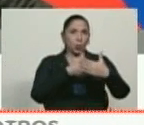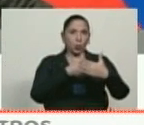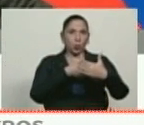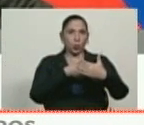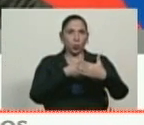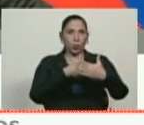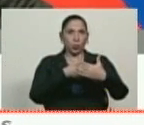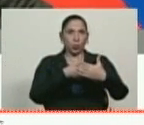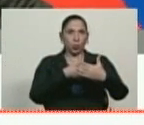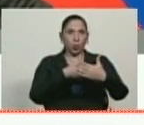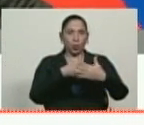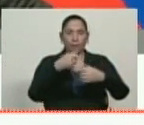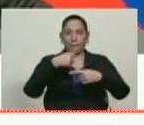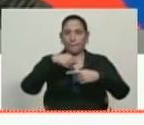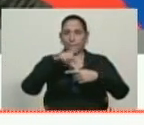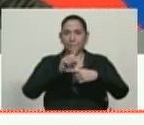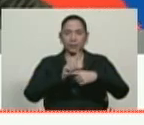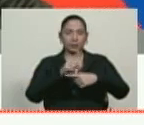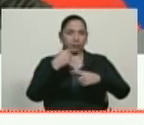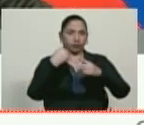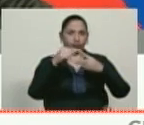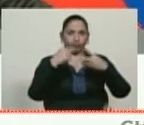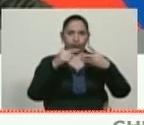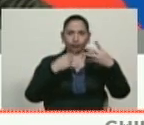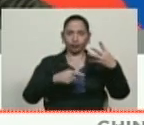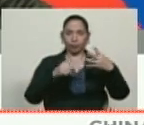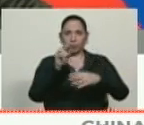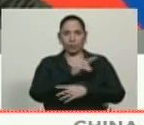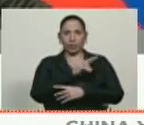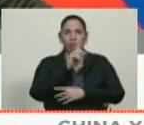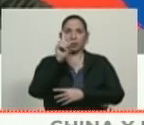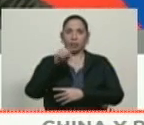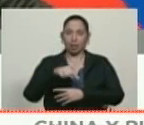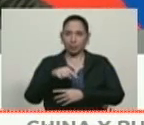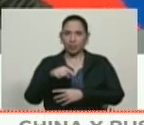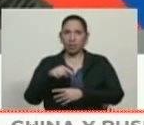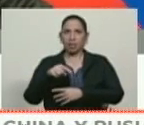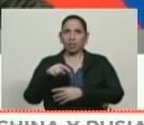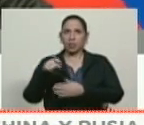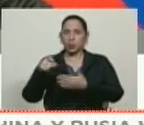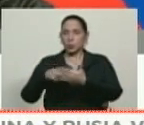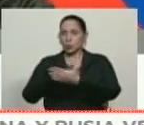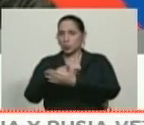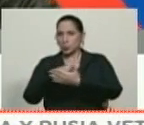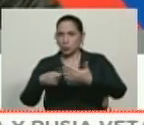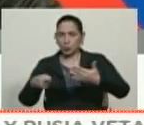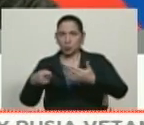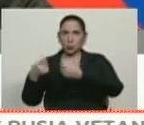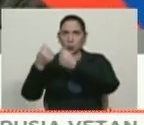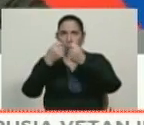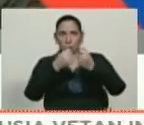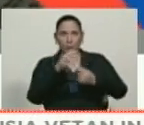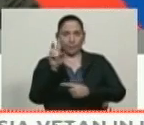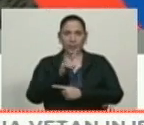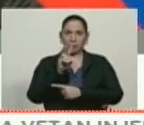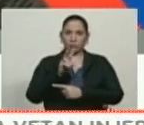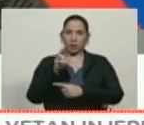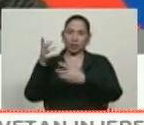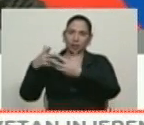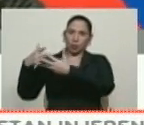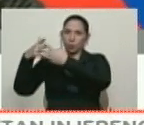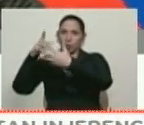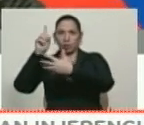los principales sectores de Venezuela, así como la congelación de activos de Venezuela en los Estados Unidos y en el Reino Unido.